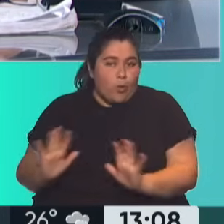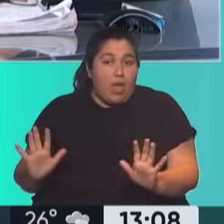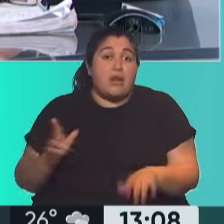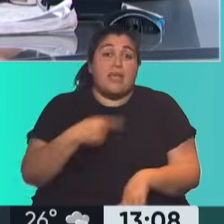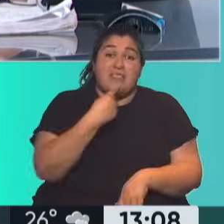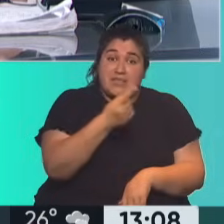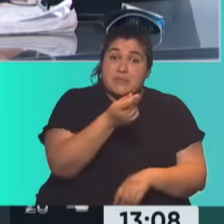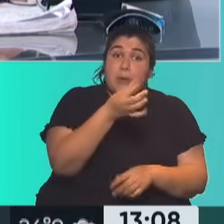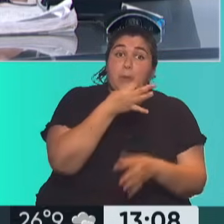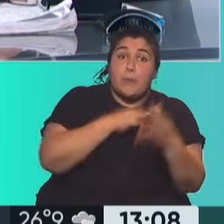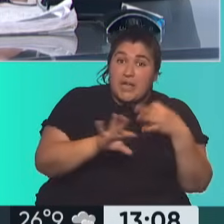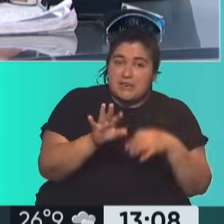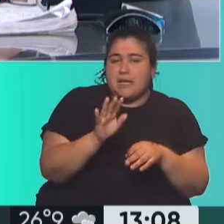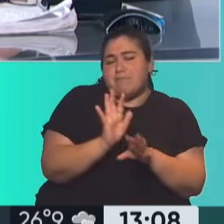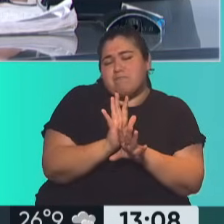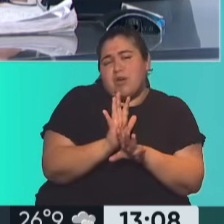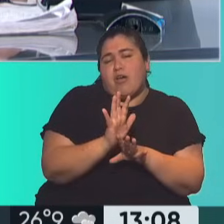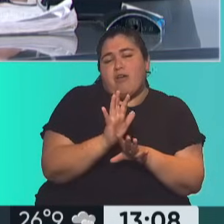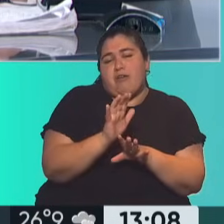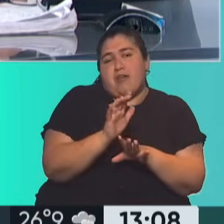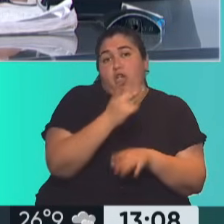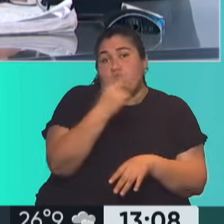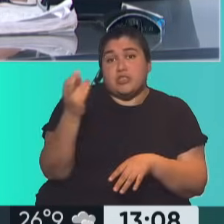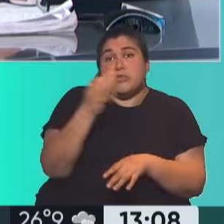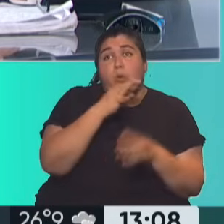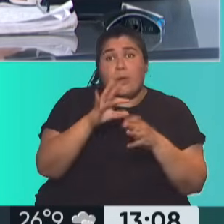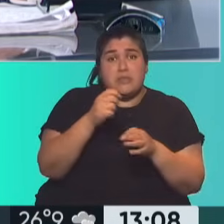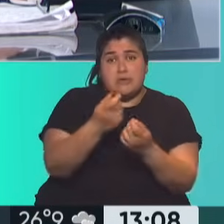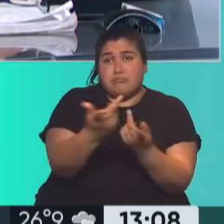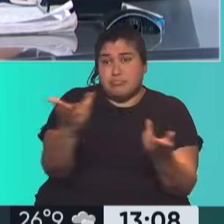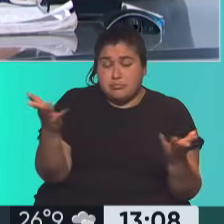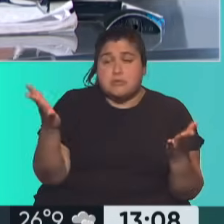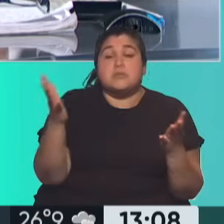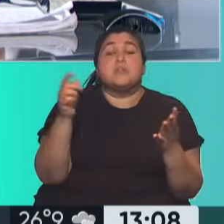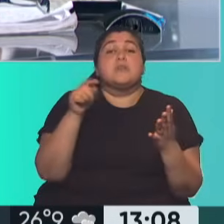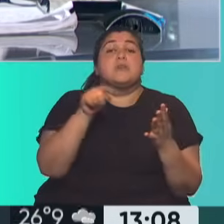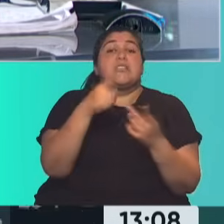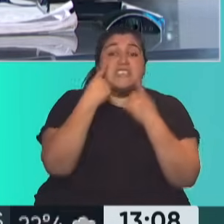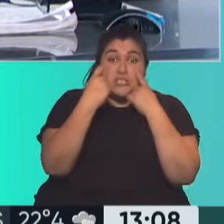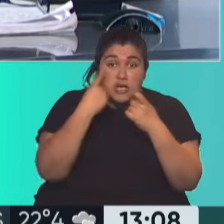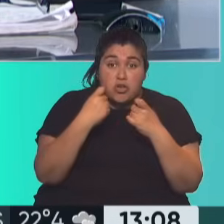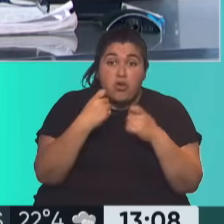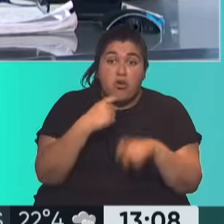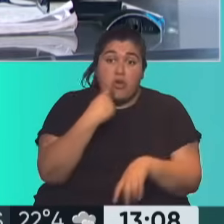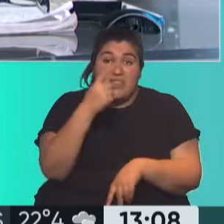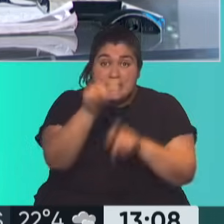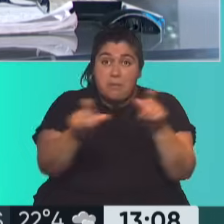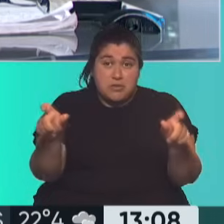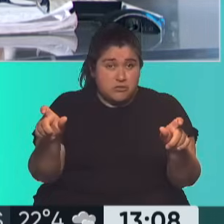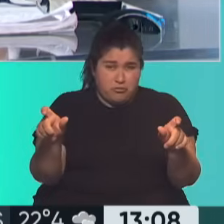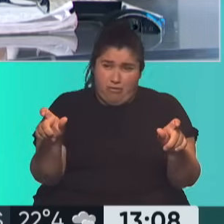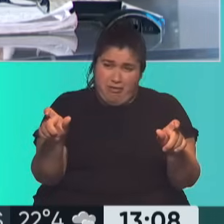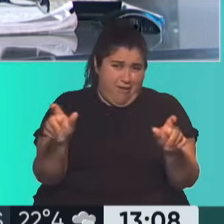el exactamente do ahorro vendían los 20000 en una cantidad de personas se cheque y se verificó que esas personas eran todos